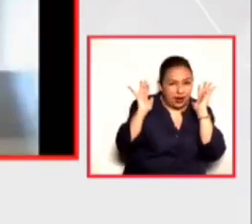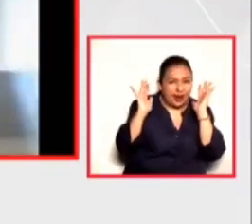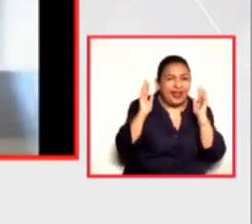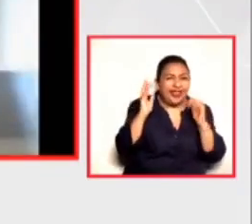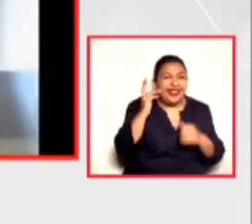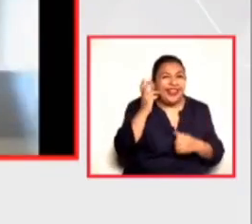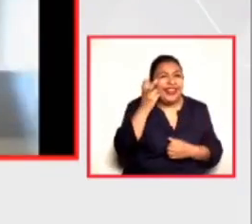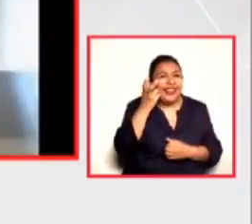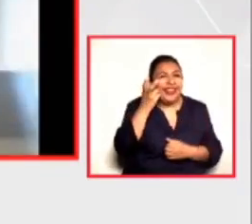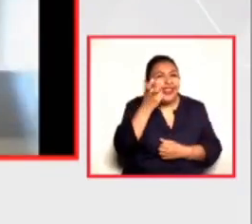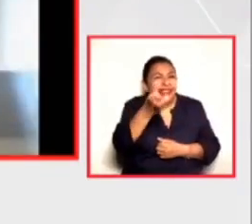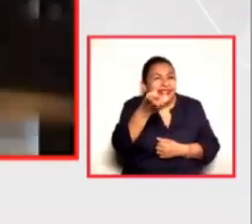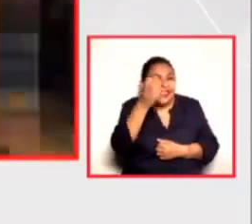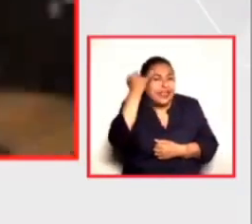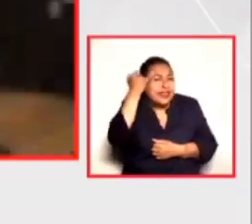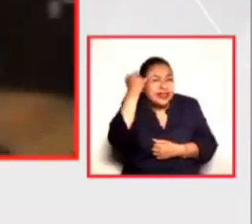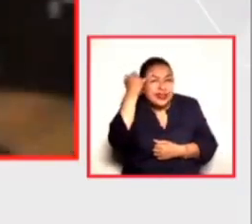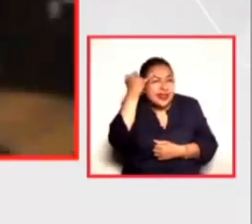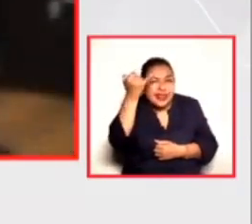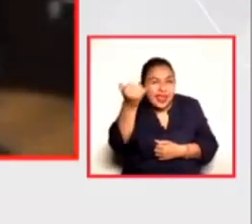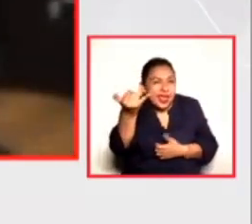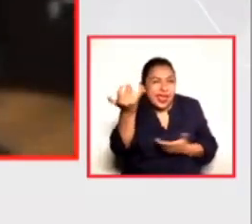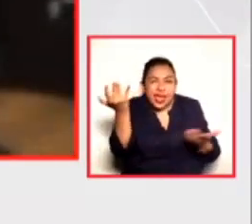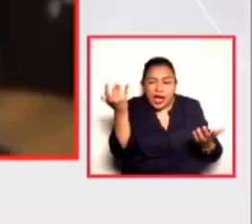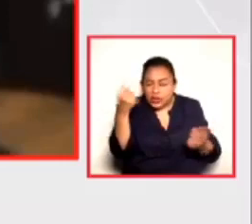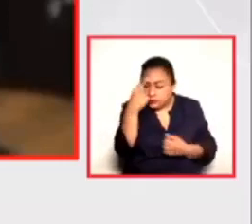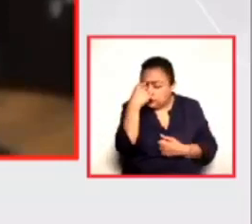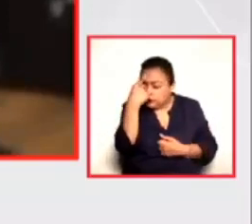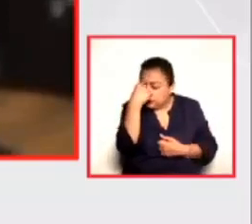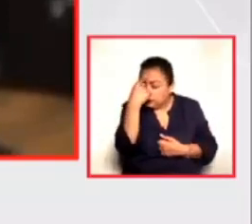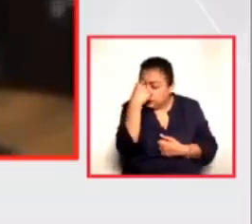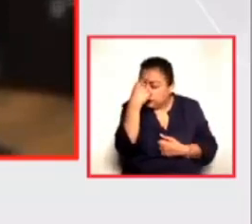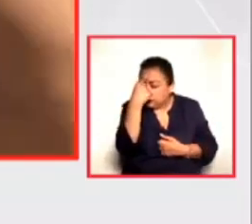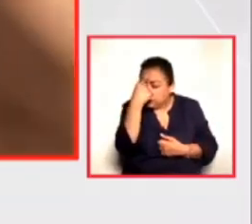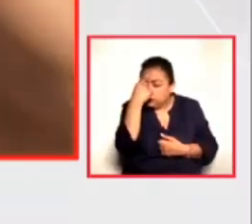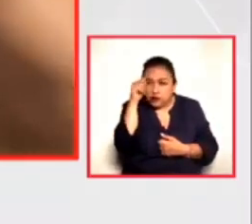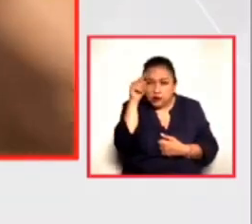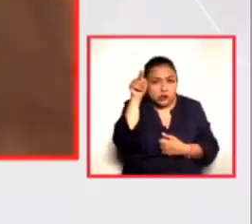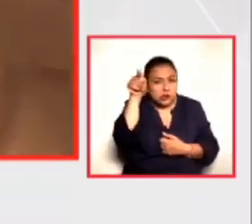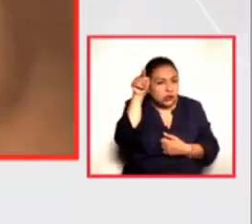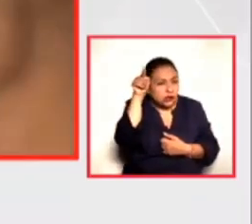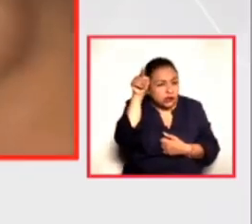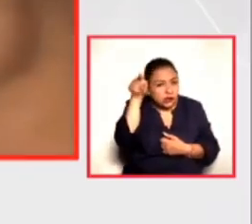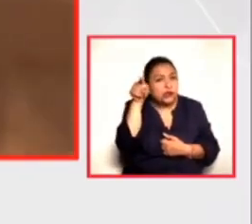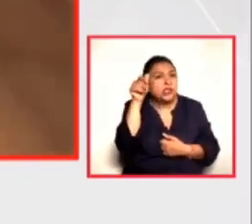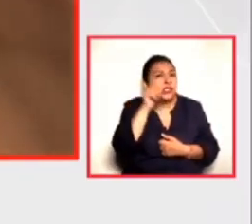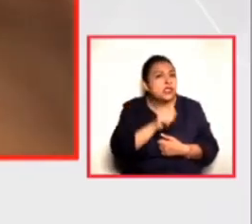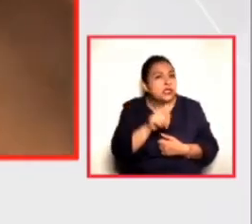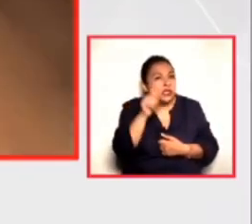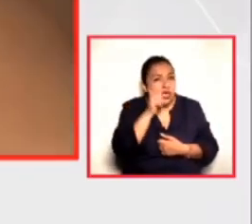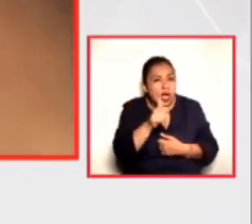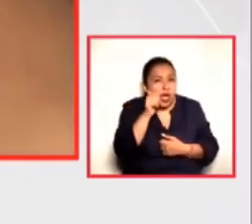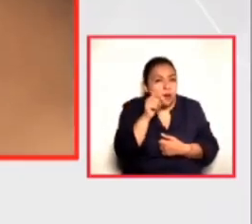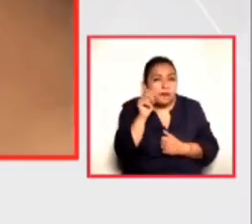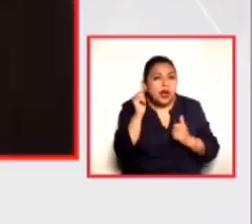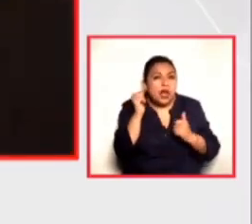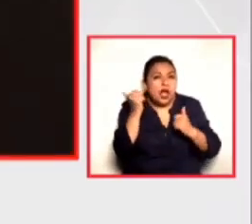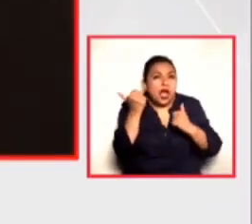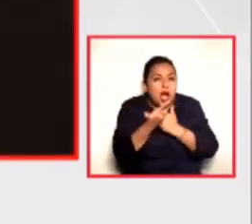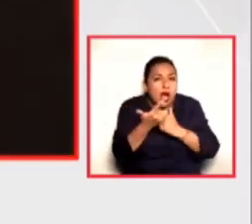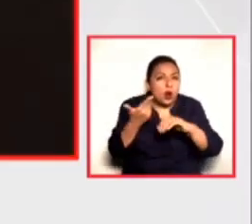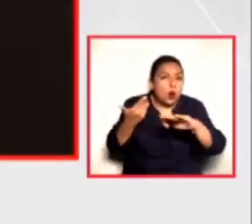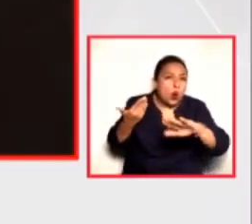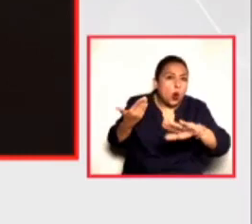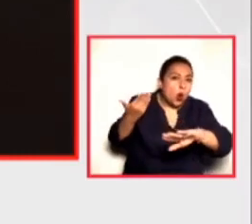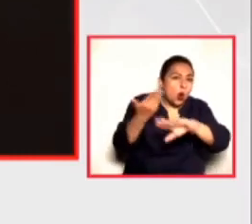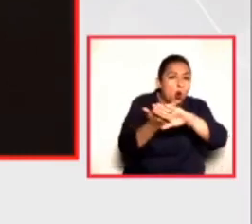idea fija que se tiene de que siempre se está atentando contra